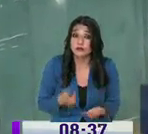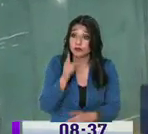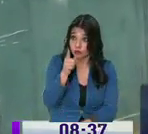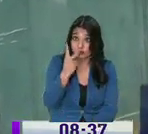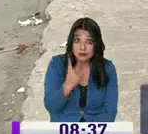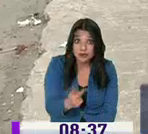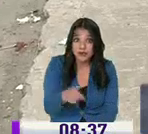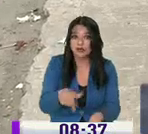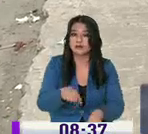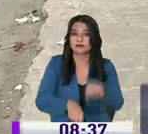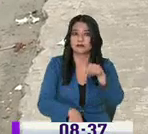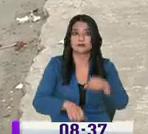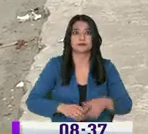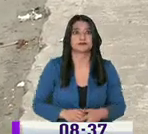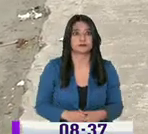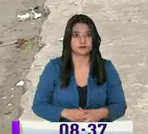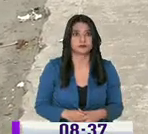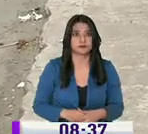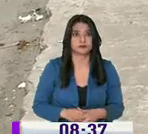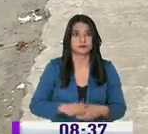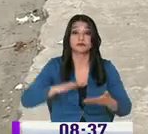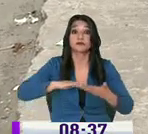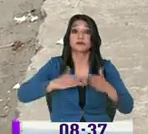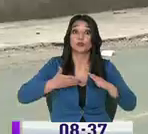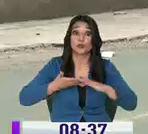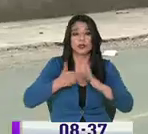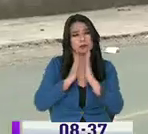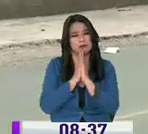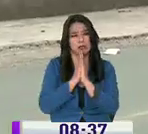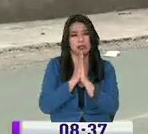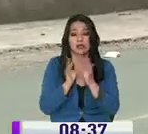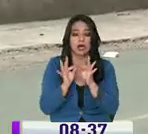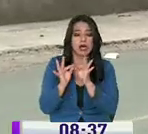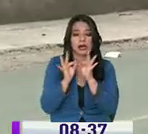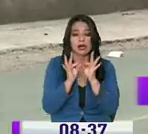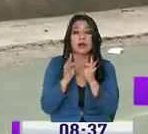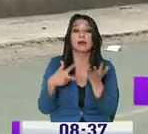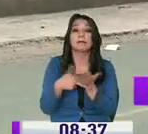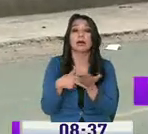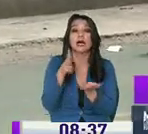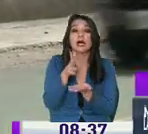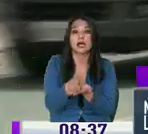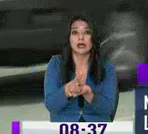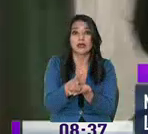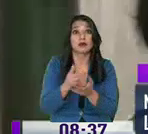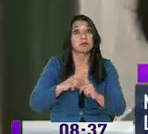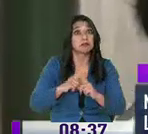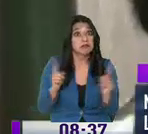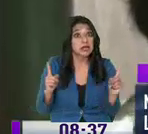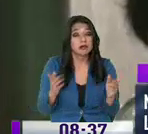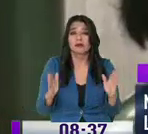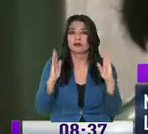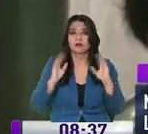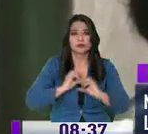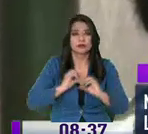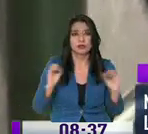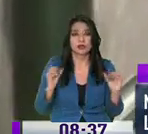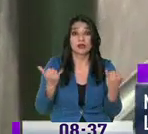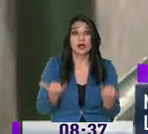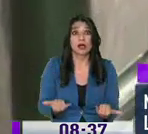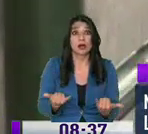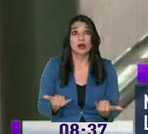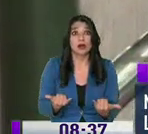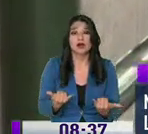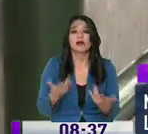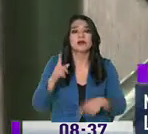ve. La insistencia de la comunidad porque las autoridades reparen la parada ha llegado a tal punto que ahora parecen resignados a utilizar